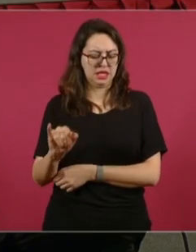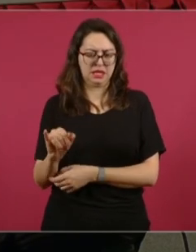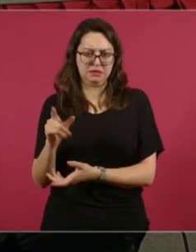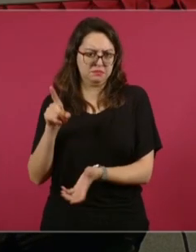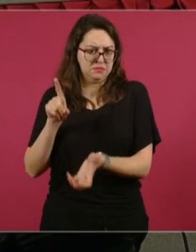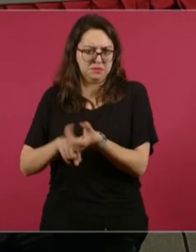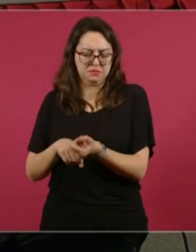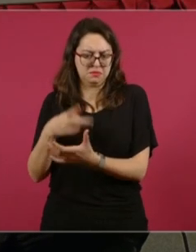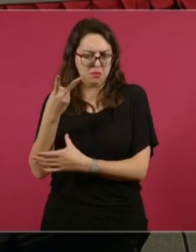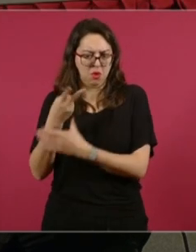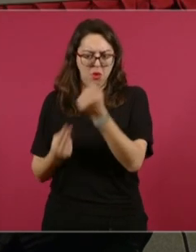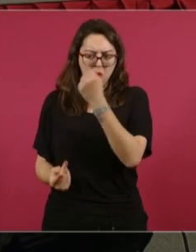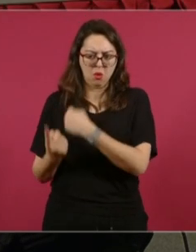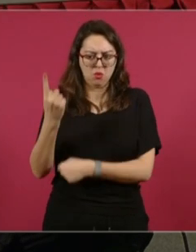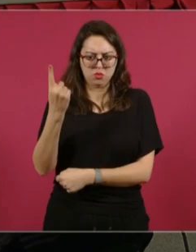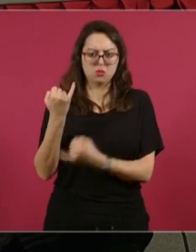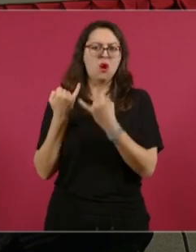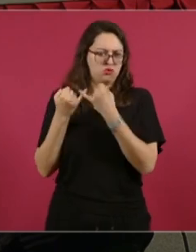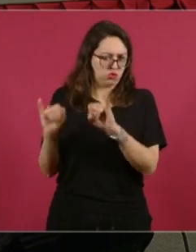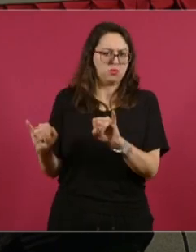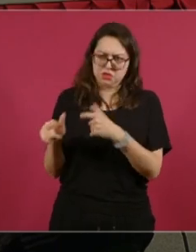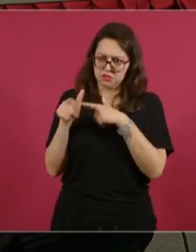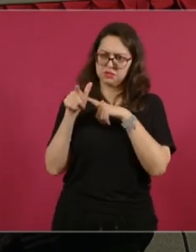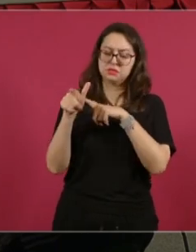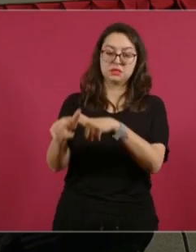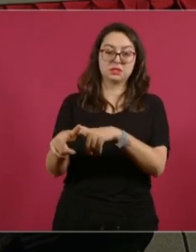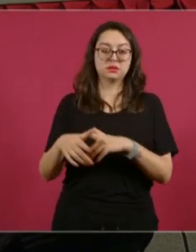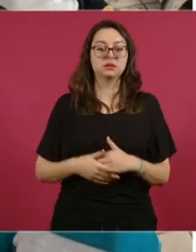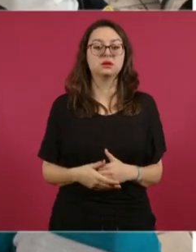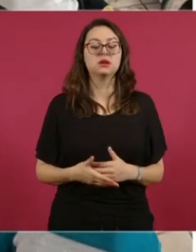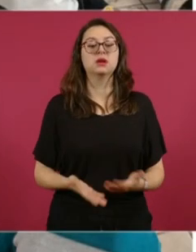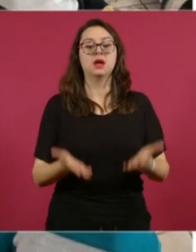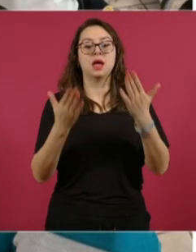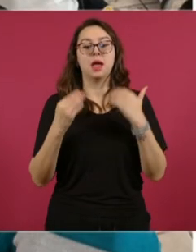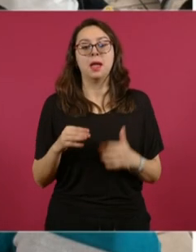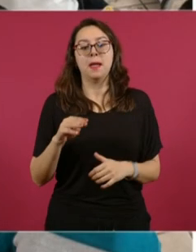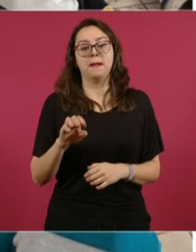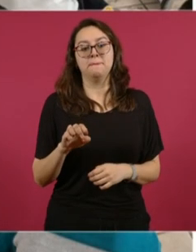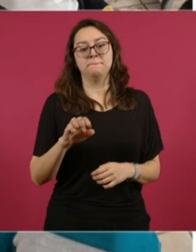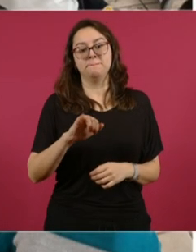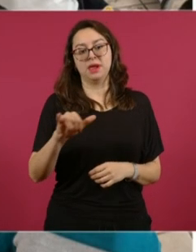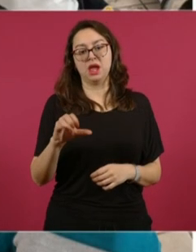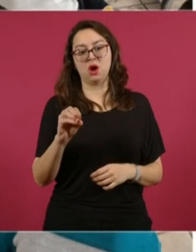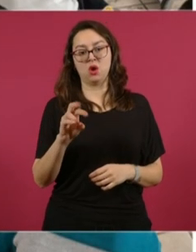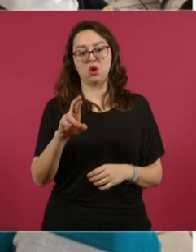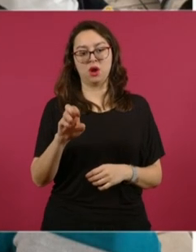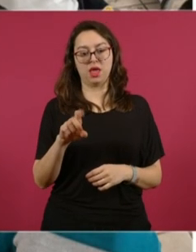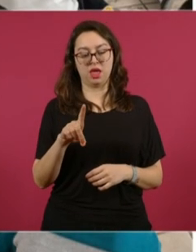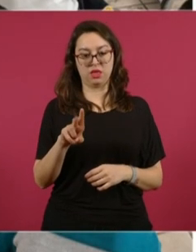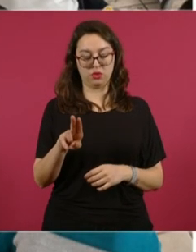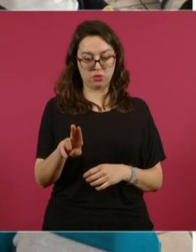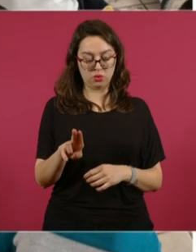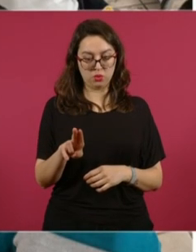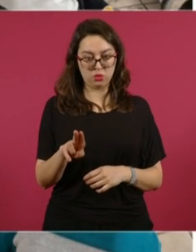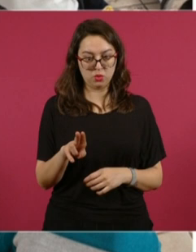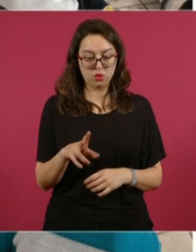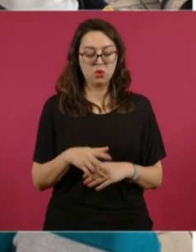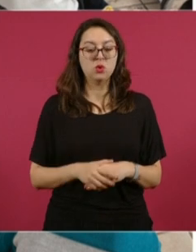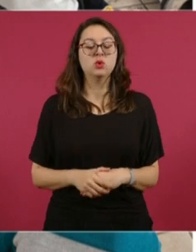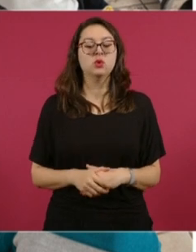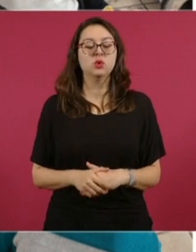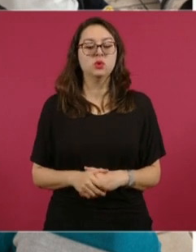el INEGI con la autonomía necesaria. Y Mejoradú, que se crea en 2013, que sustituye